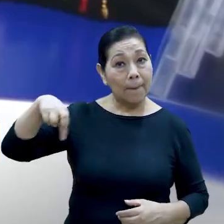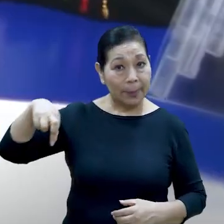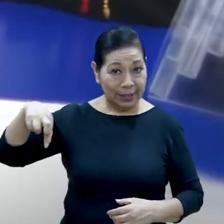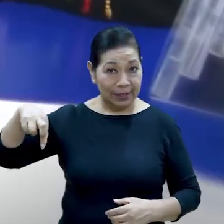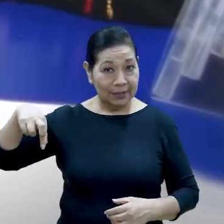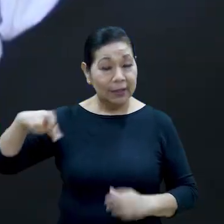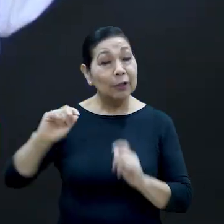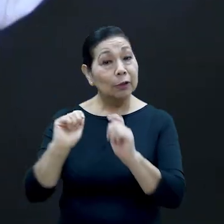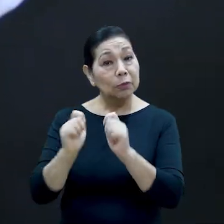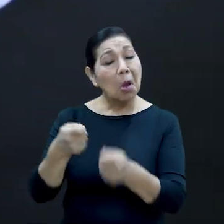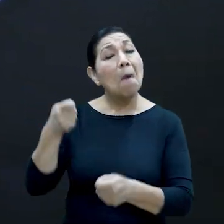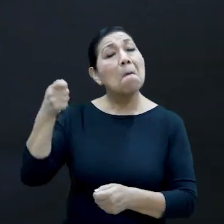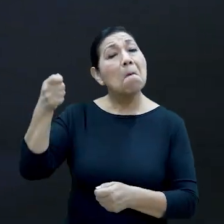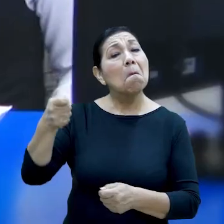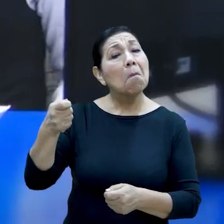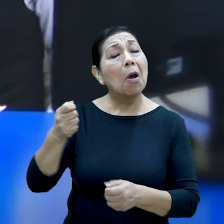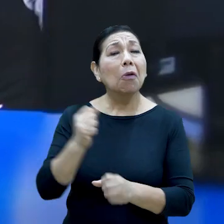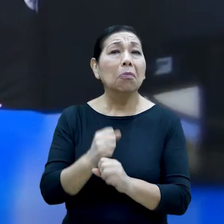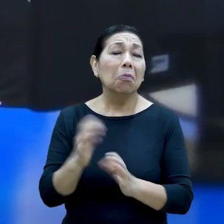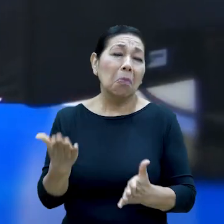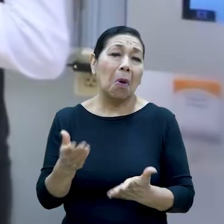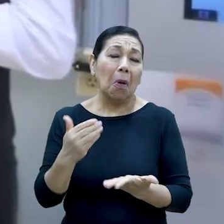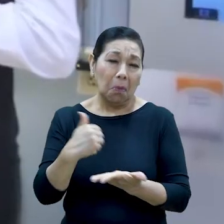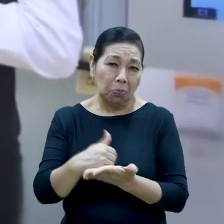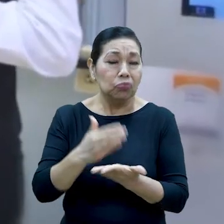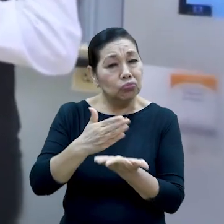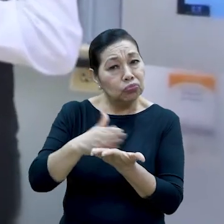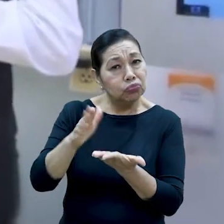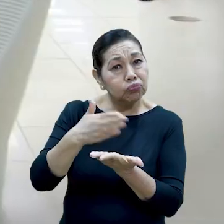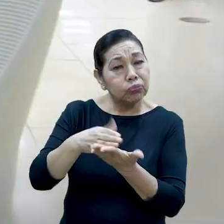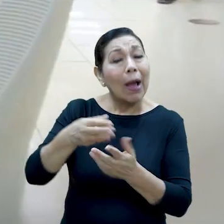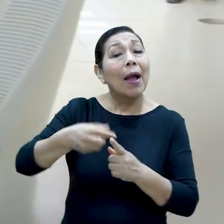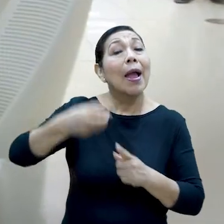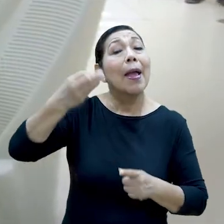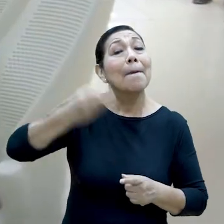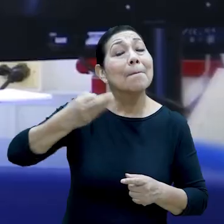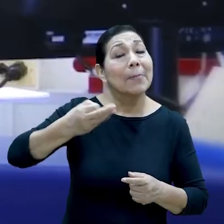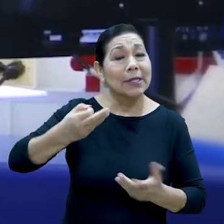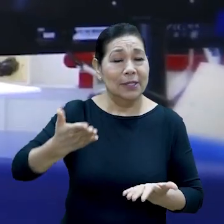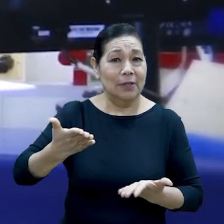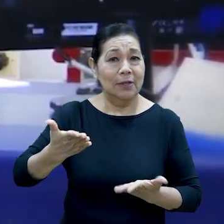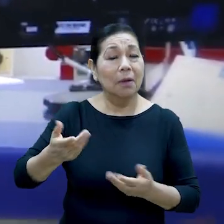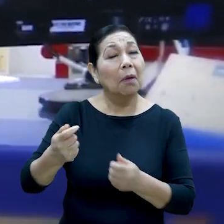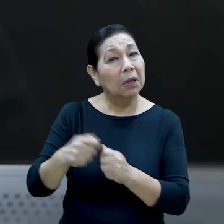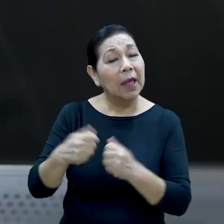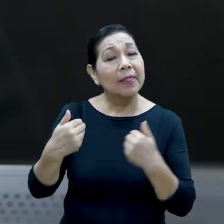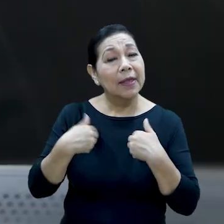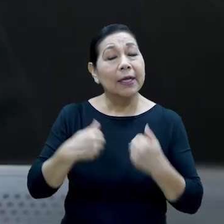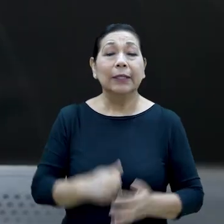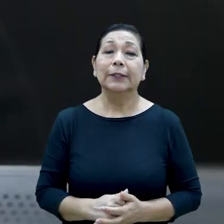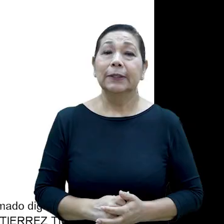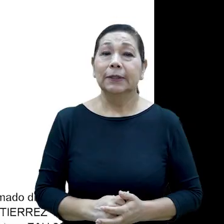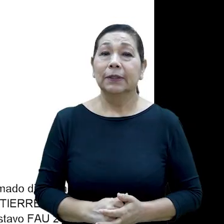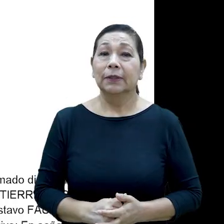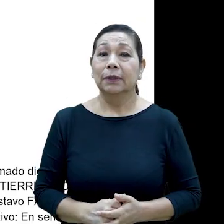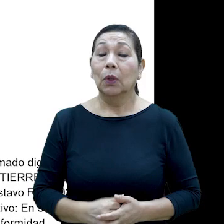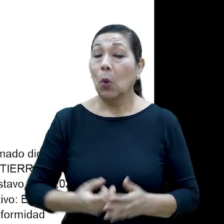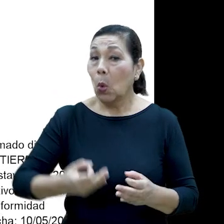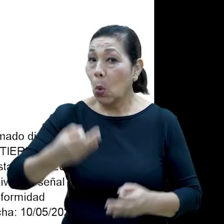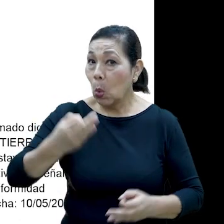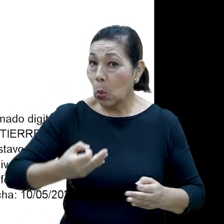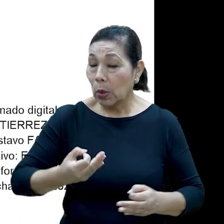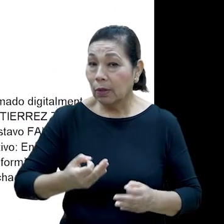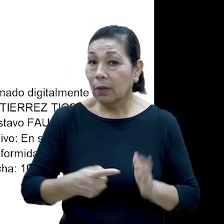Normalización Previsional se le otorgue una pensión de jubilación proporcional especial con el pago de los devengados correspondientes. En